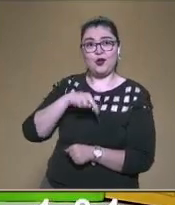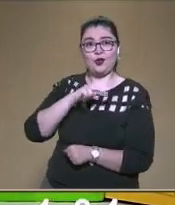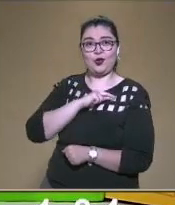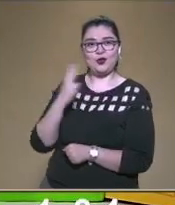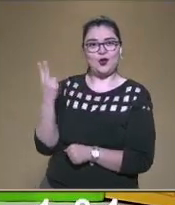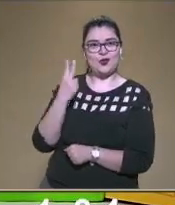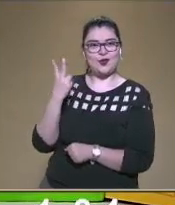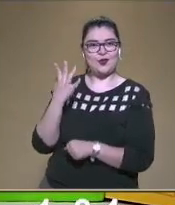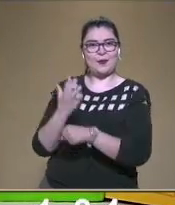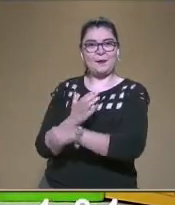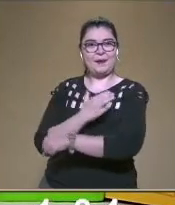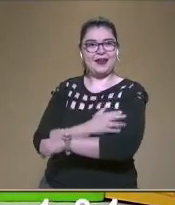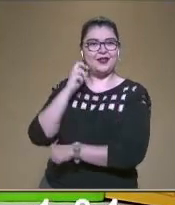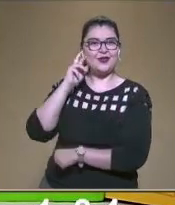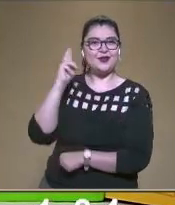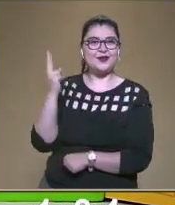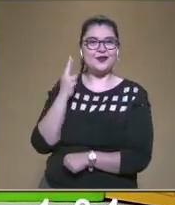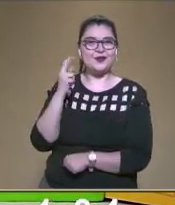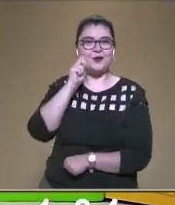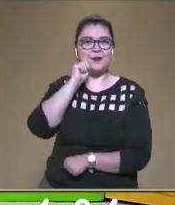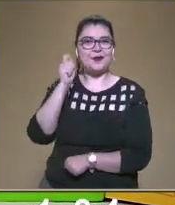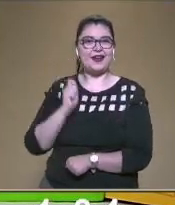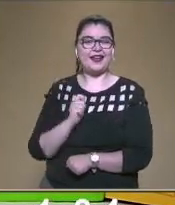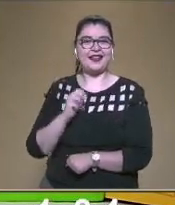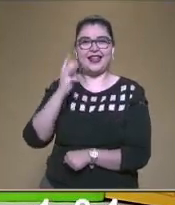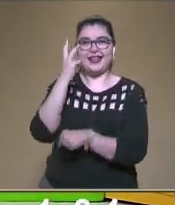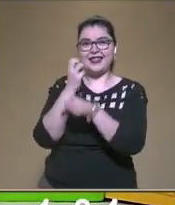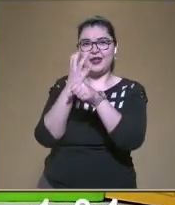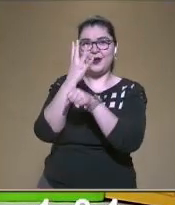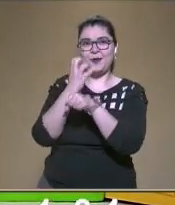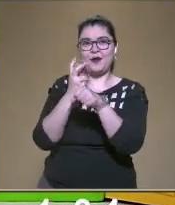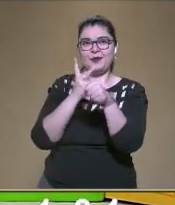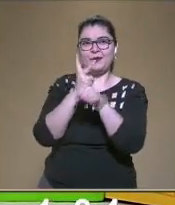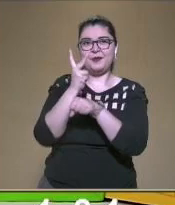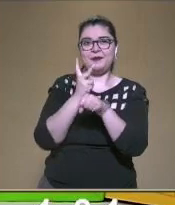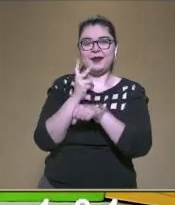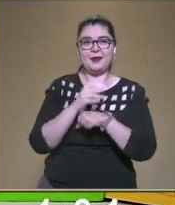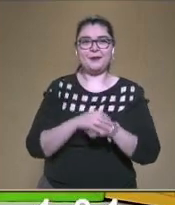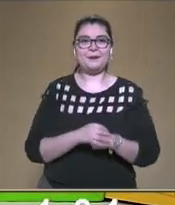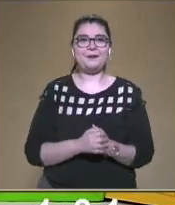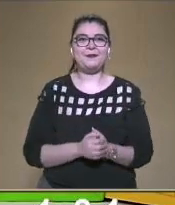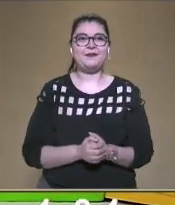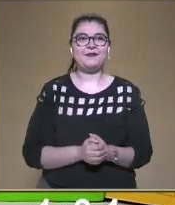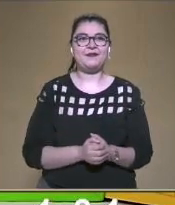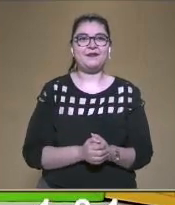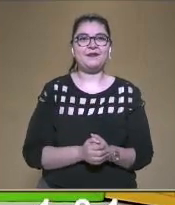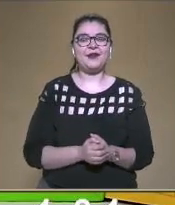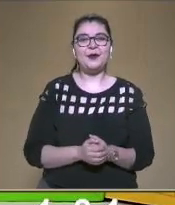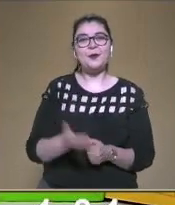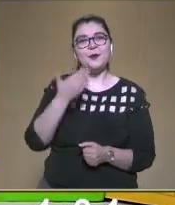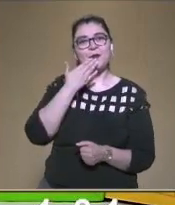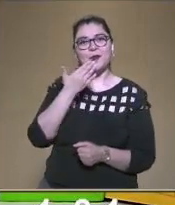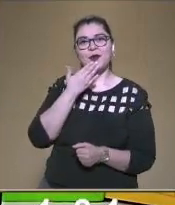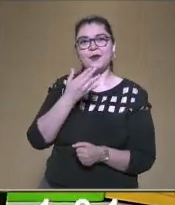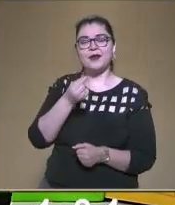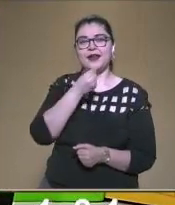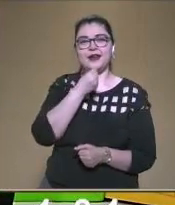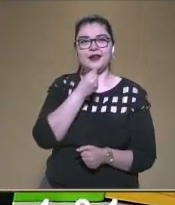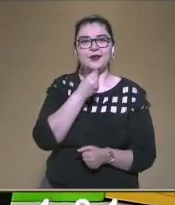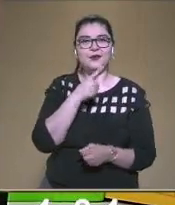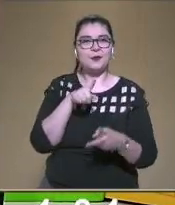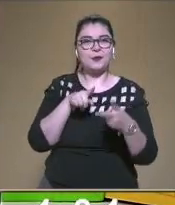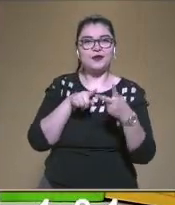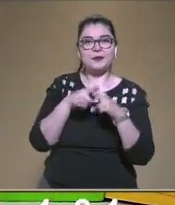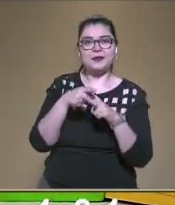nosotros somos el dúo dinámico de tercero y cuarto grado de primaria. Muy bien, niños, empezamos con